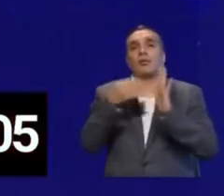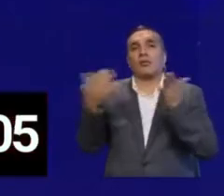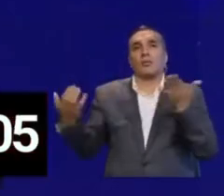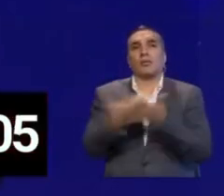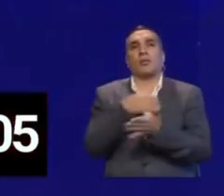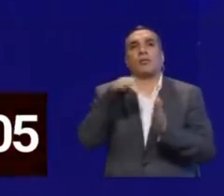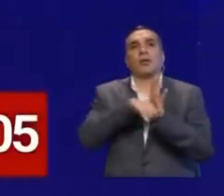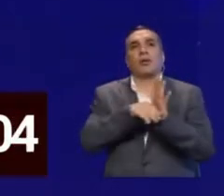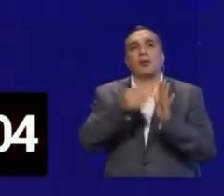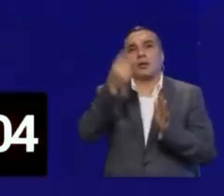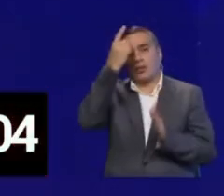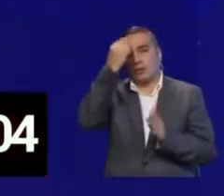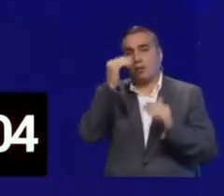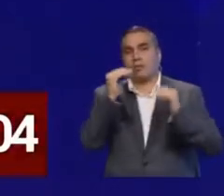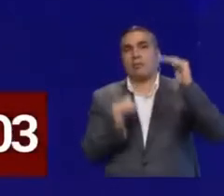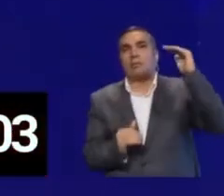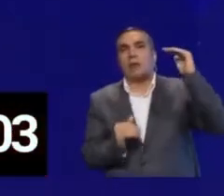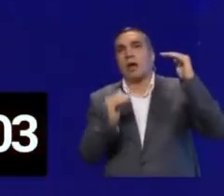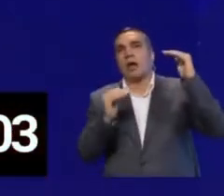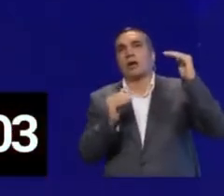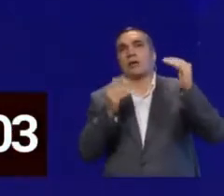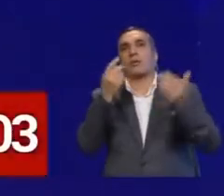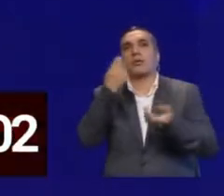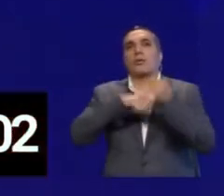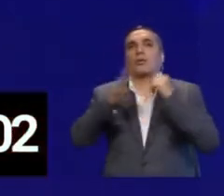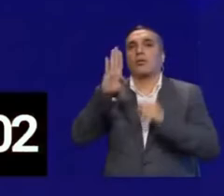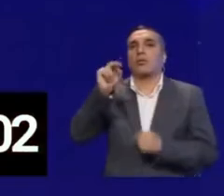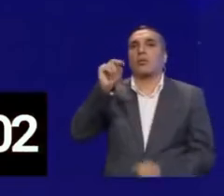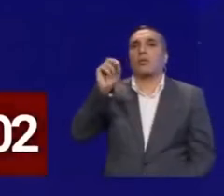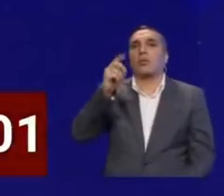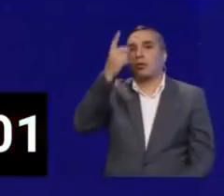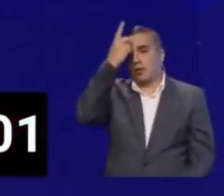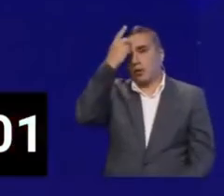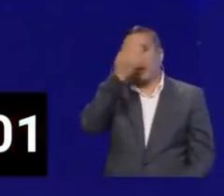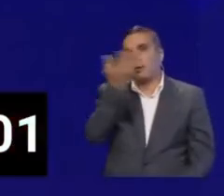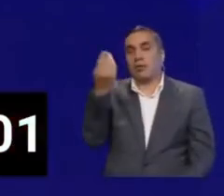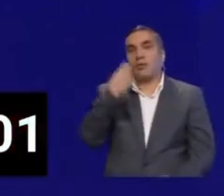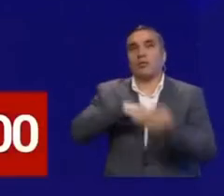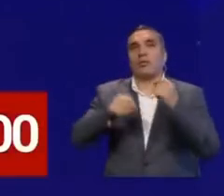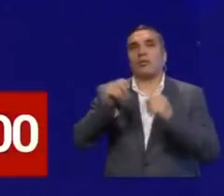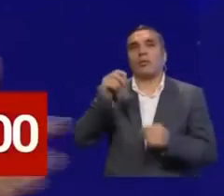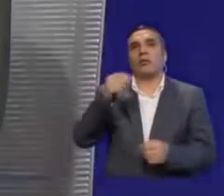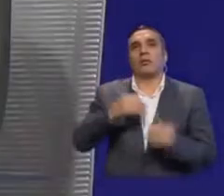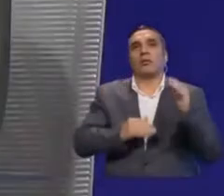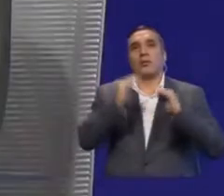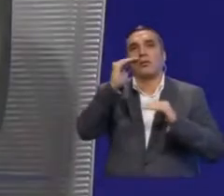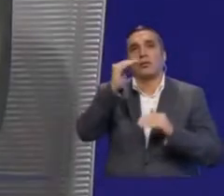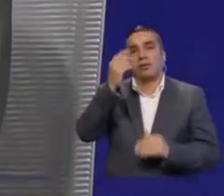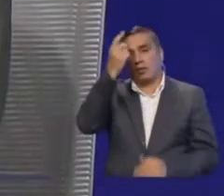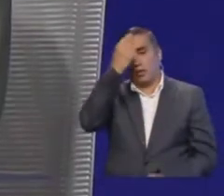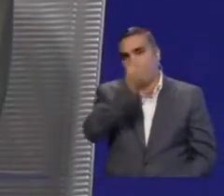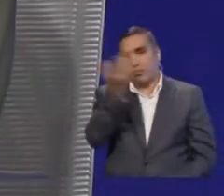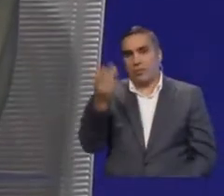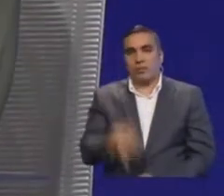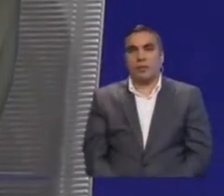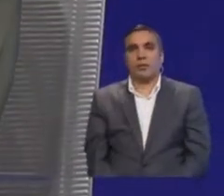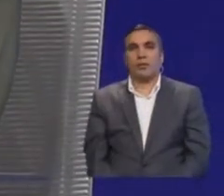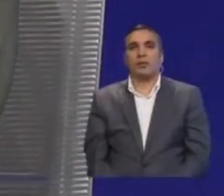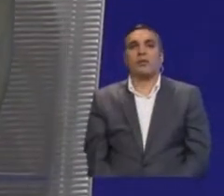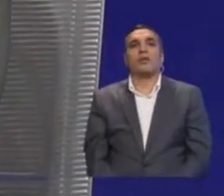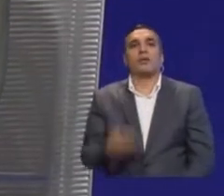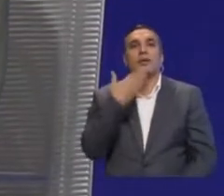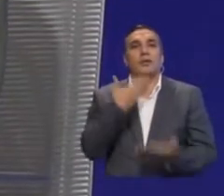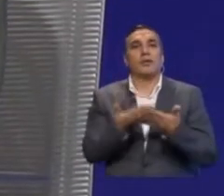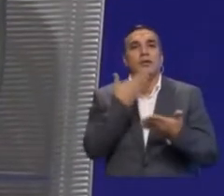e incremento el déficit. ¿Por qué yo no hablo de vender bonos? Porque el bono son deuda. Y si vendo bonos, incremento la deuda.